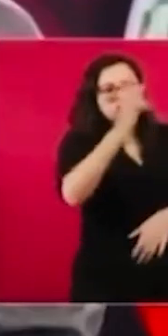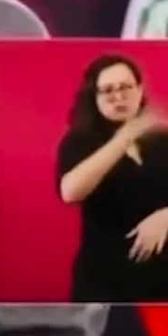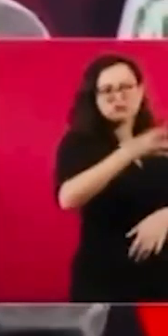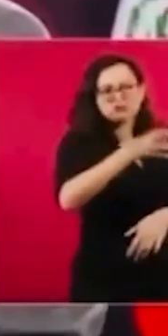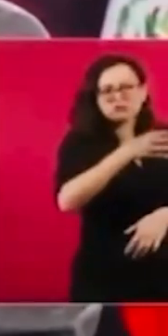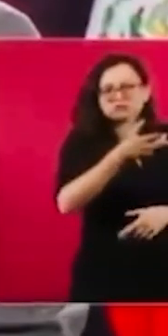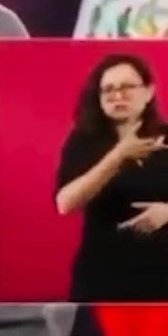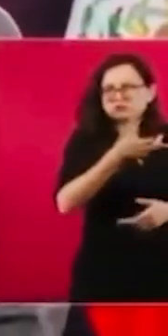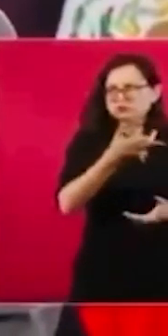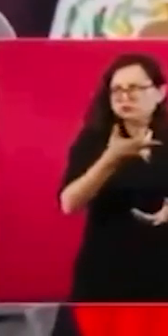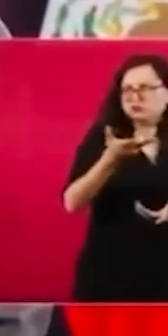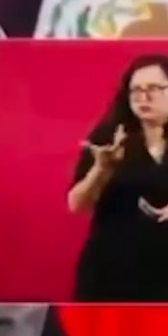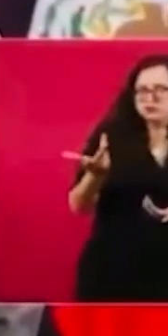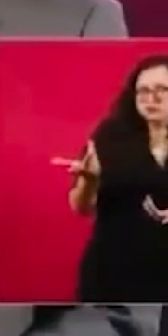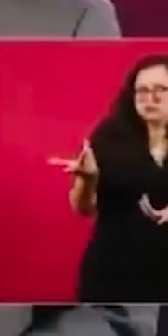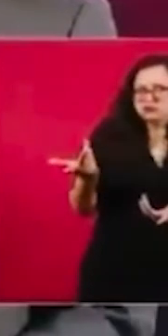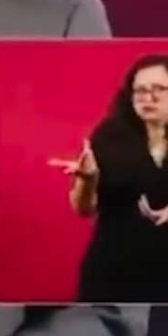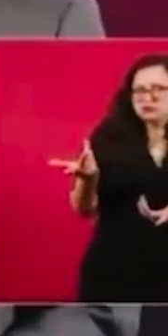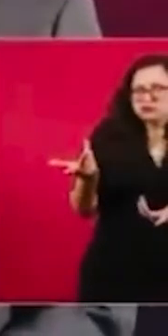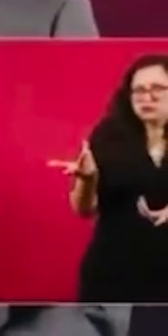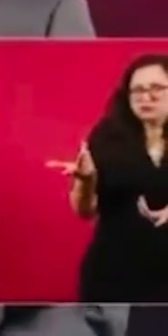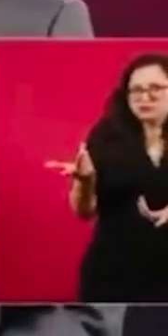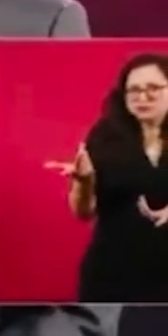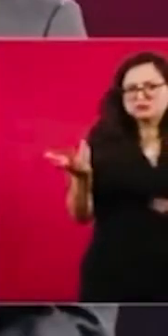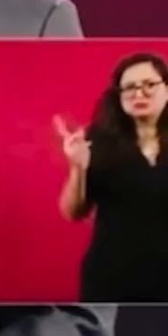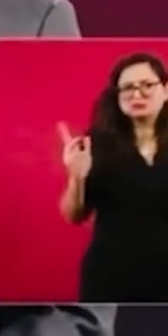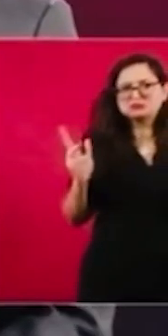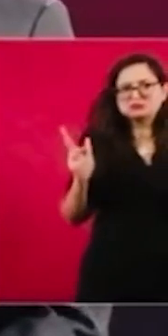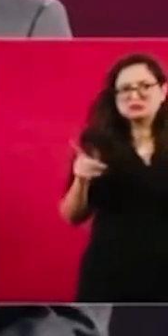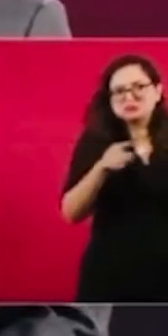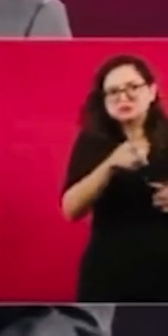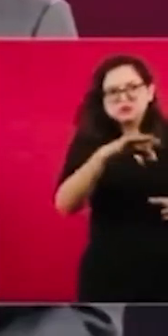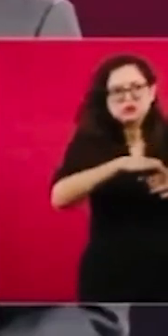Pues solamente que no hubiese mayoría calificada